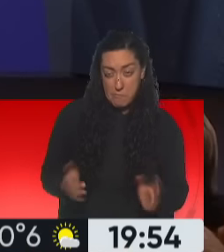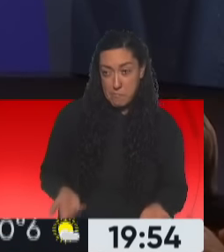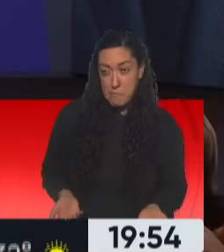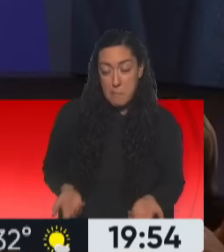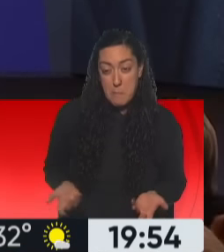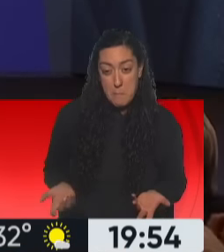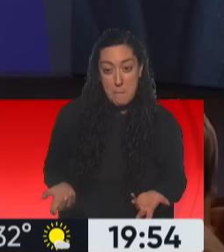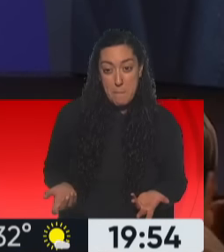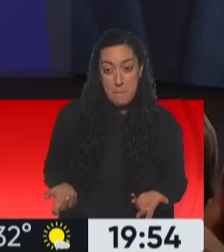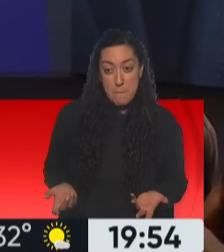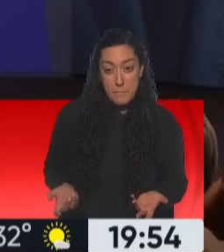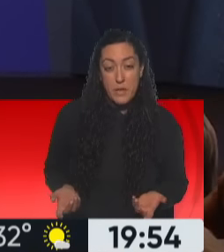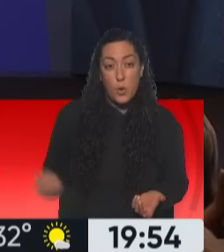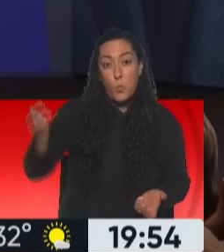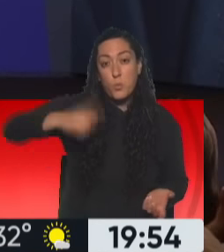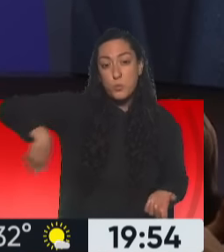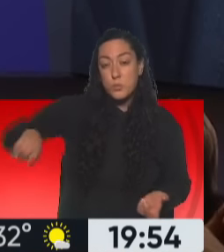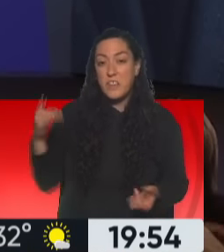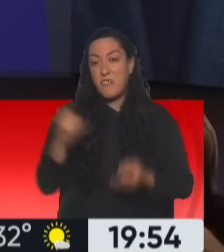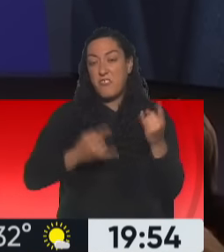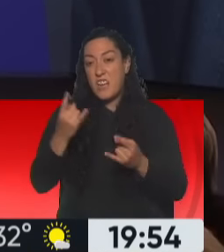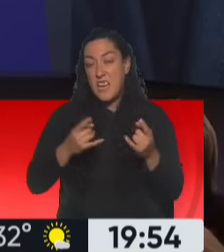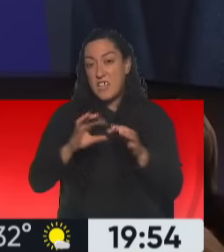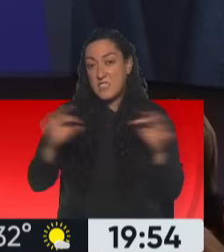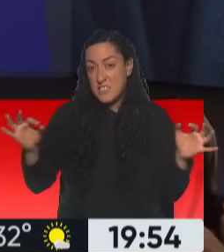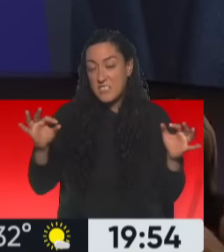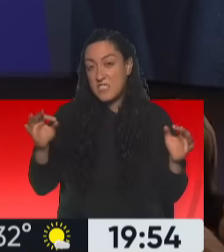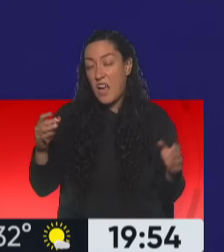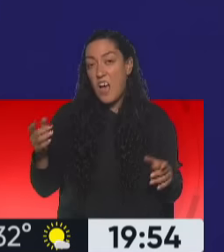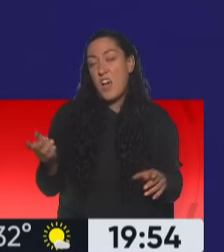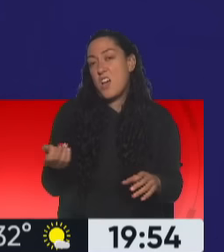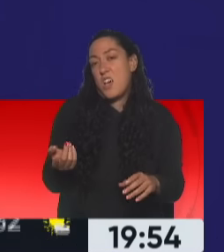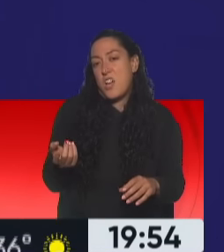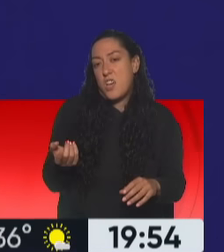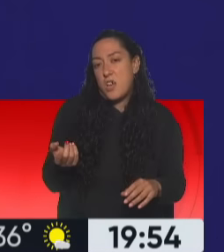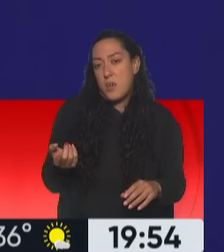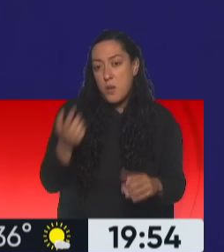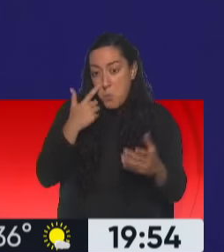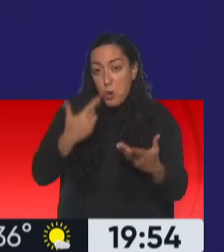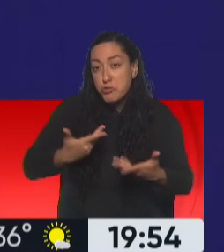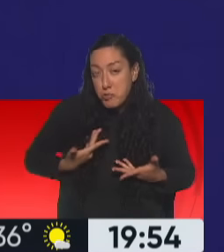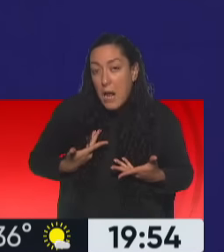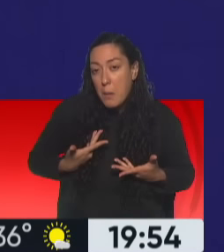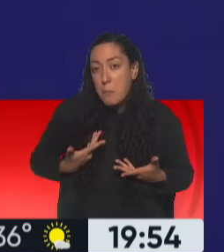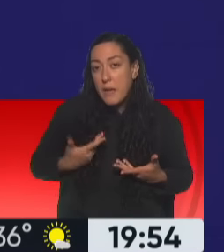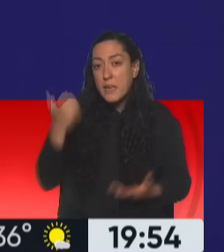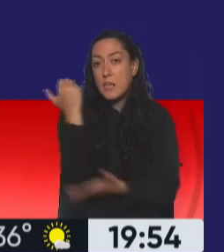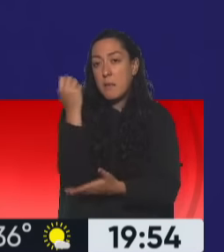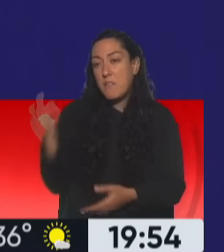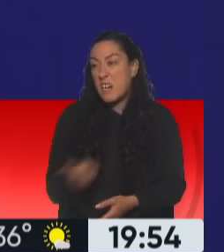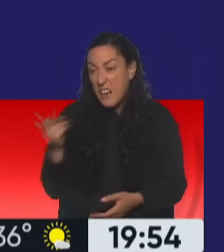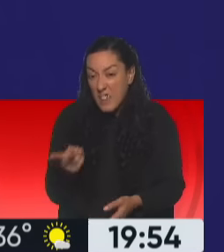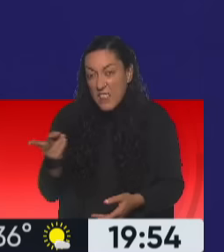Digo, que dejen de recurrir a la falacia ad hominem, ¿no? Digo, que me demuestren que estoy equivocado, no con cosas berretas que no